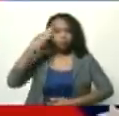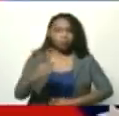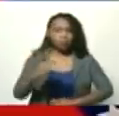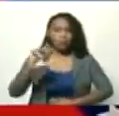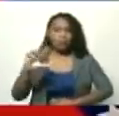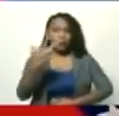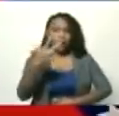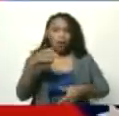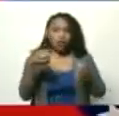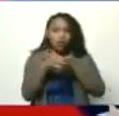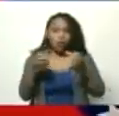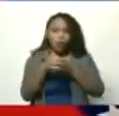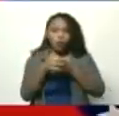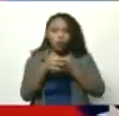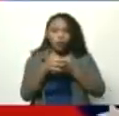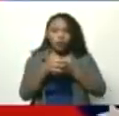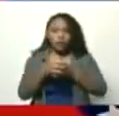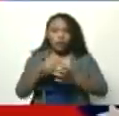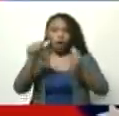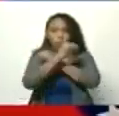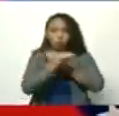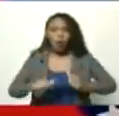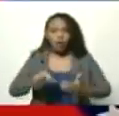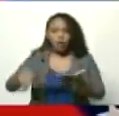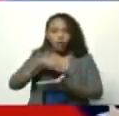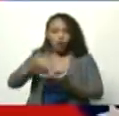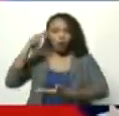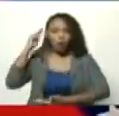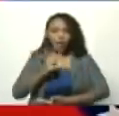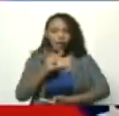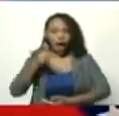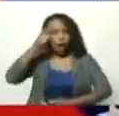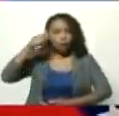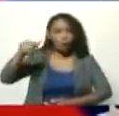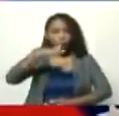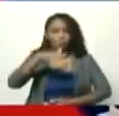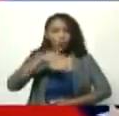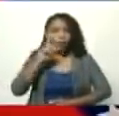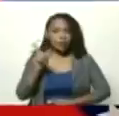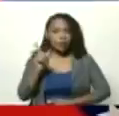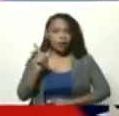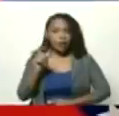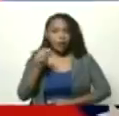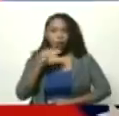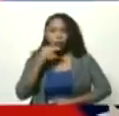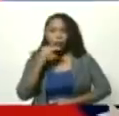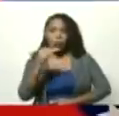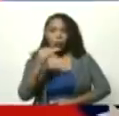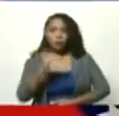tercera compañía de la Guardia Nacional Bolivariana en la población de Soledad,